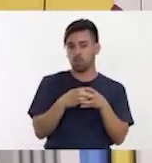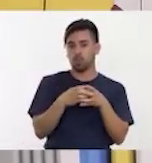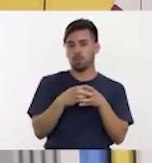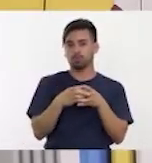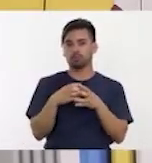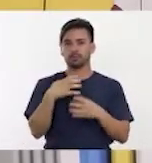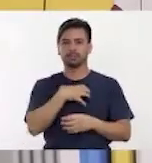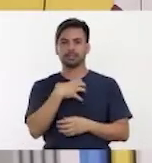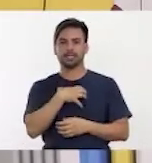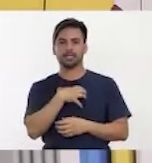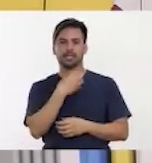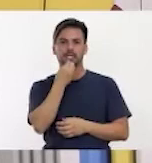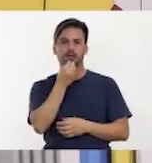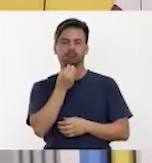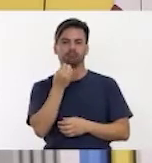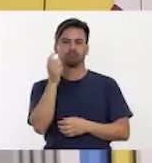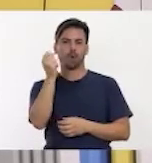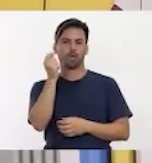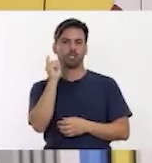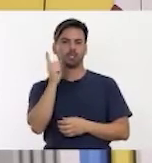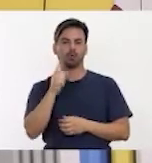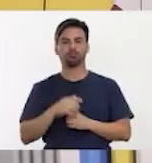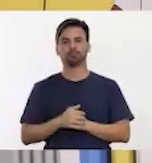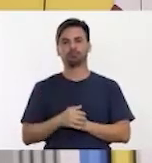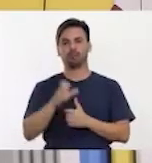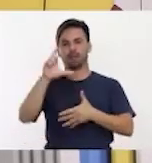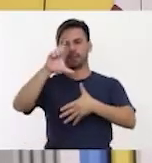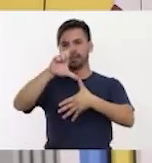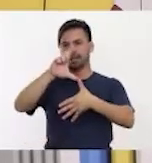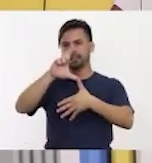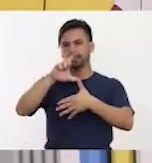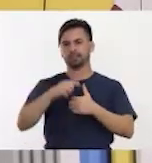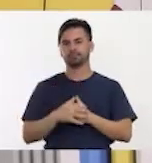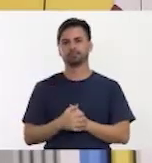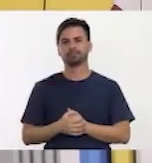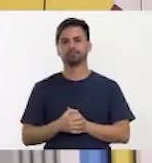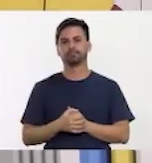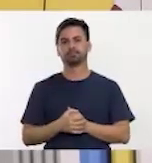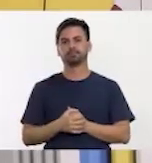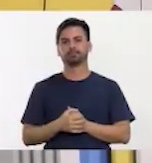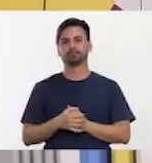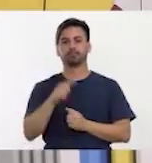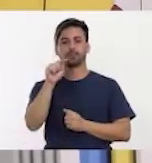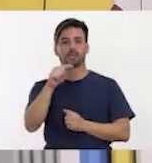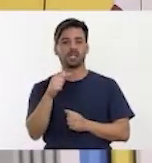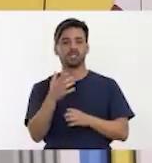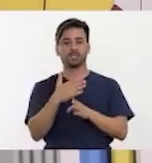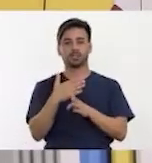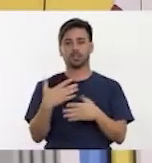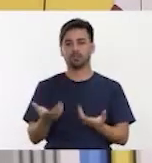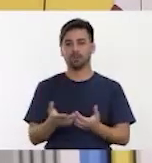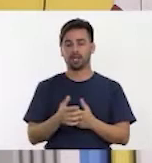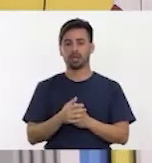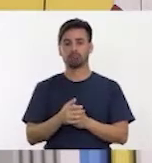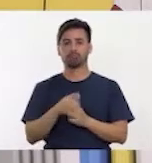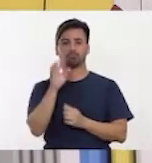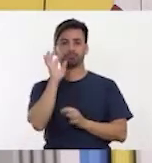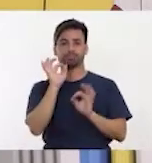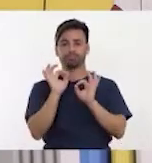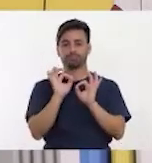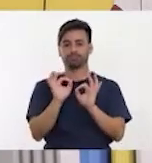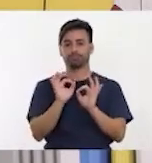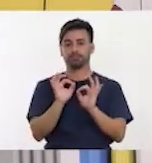América Latina. Estamos hablando de una burguesía agroexportadora que tiene sus vínculos con el mercado